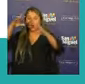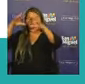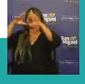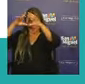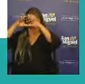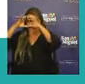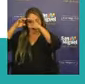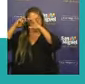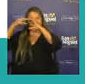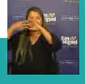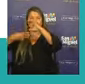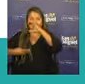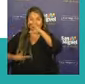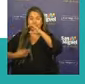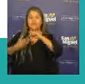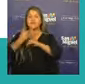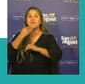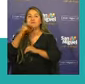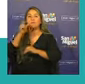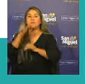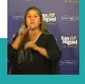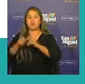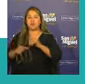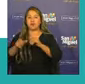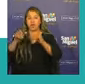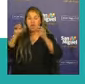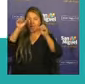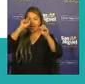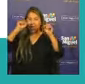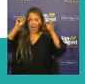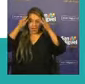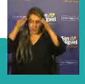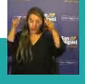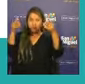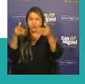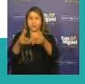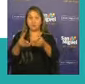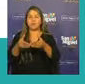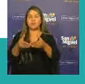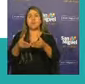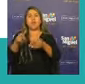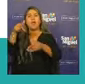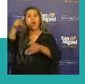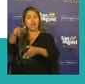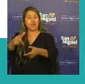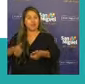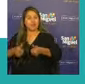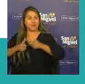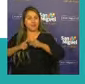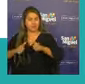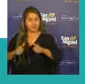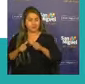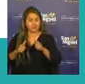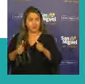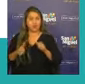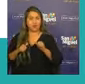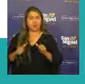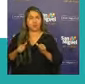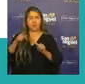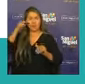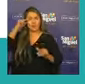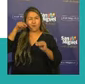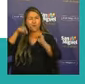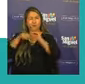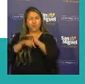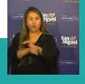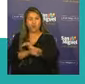con trastorno de espectro autista. Desde ahí que dentro de mis desafíos más profundos